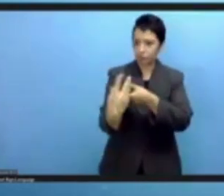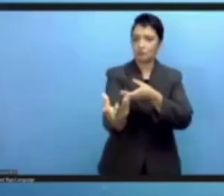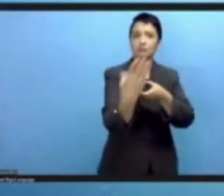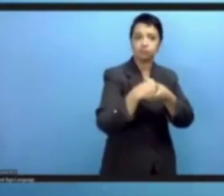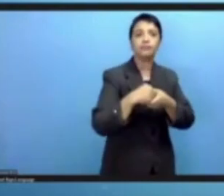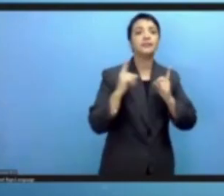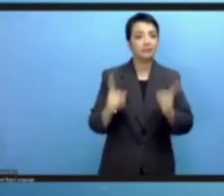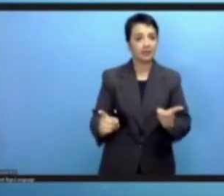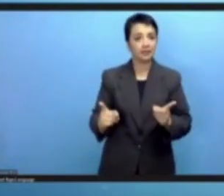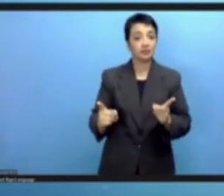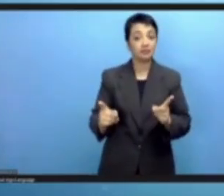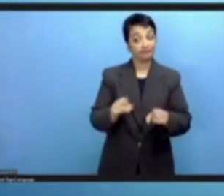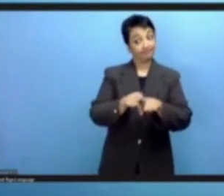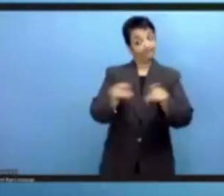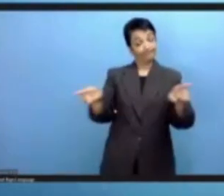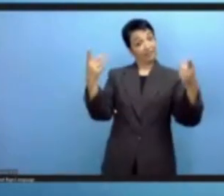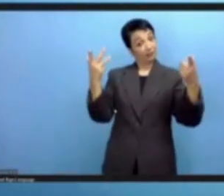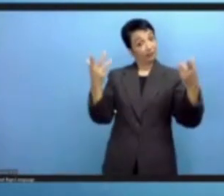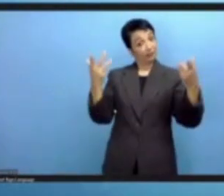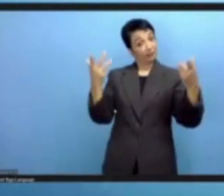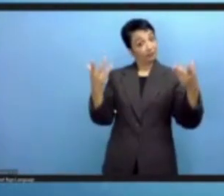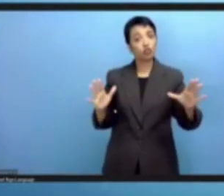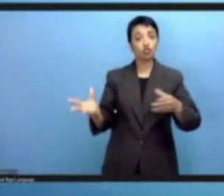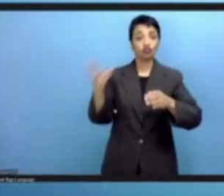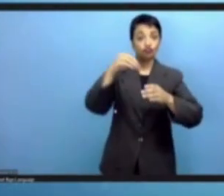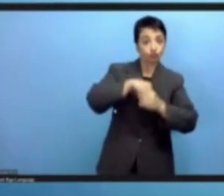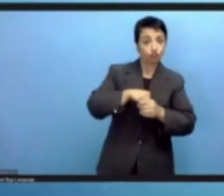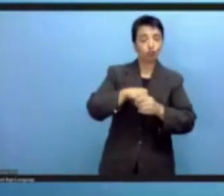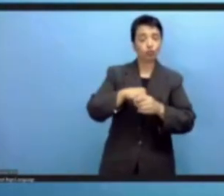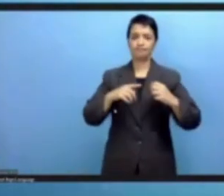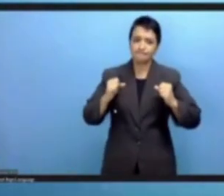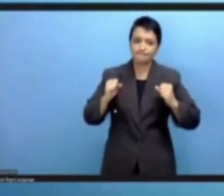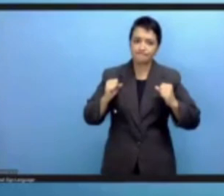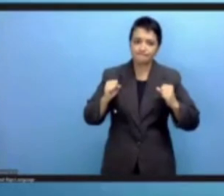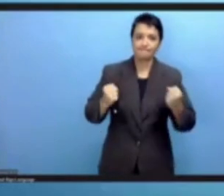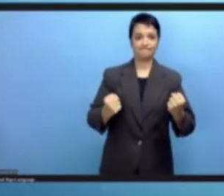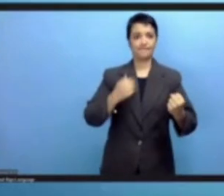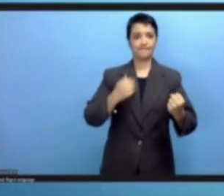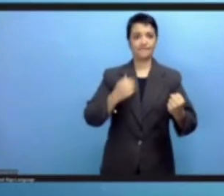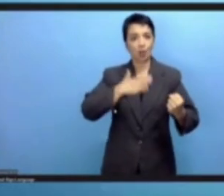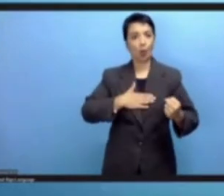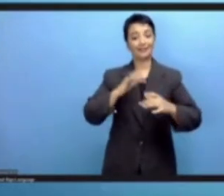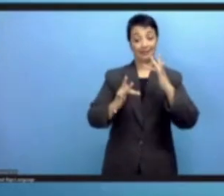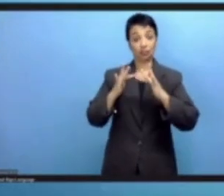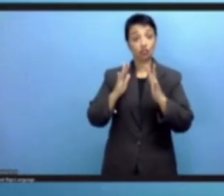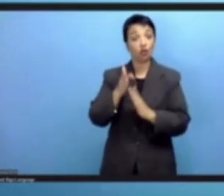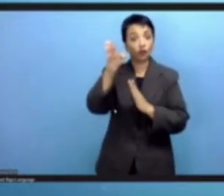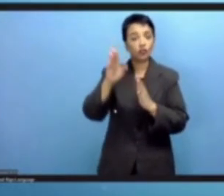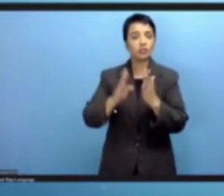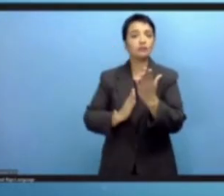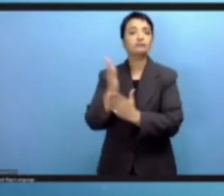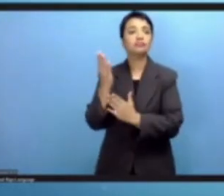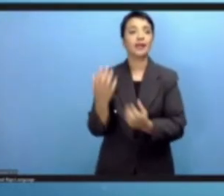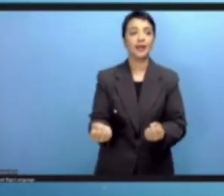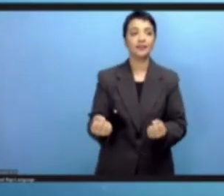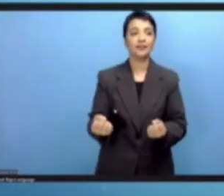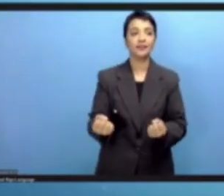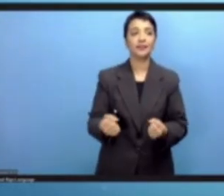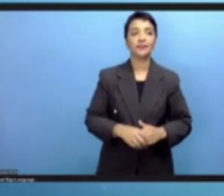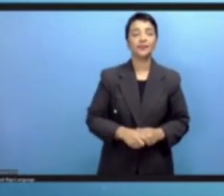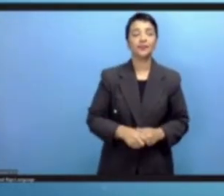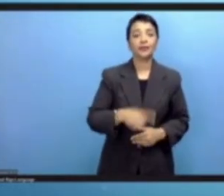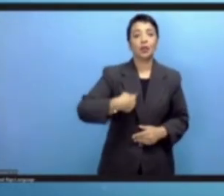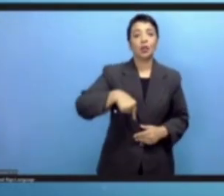liderazgos ya lo han probado debe ser parte de los debates de gobernanza de internet las mujeres y los grupos lgbt también